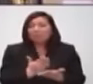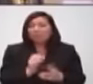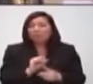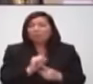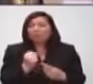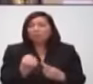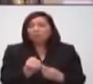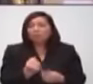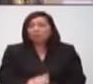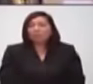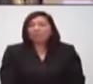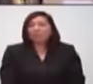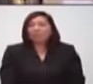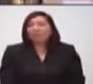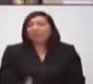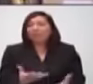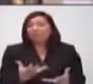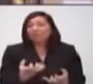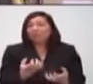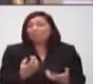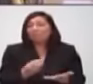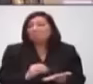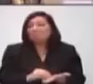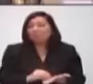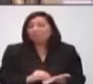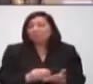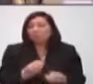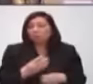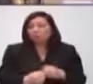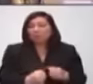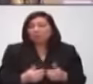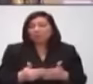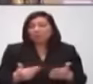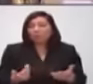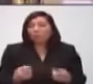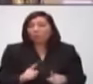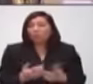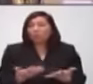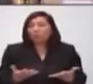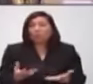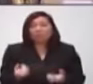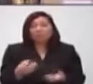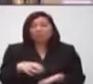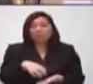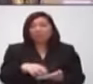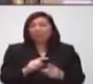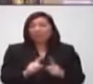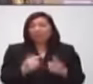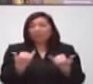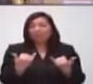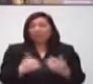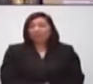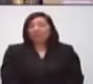de muchos pobladores, que quizás un proyecto que tenía demasiados o tantos años atrás, cuando no había mucha población, que es diferente ahora,